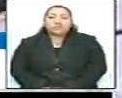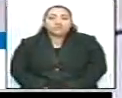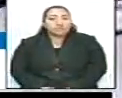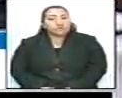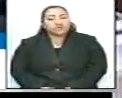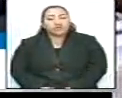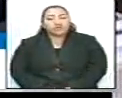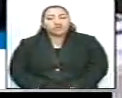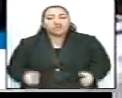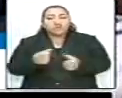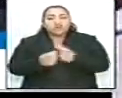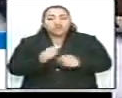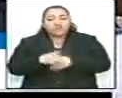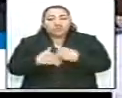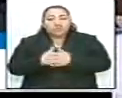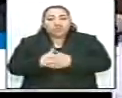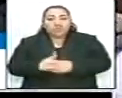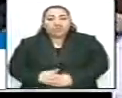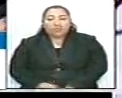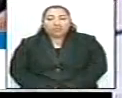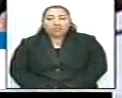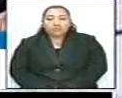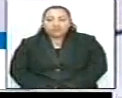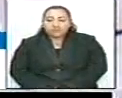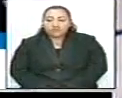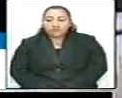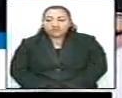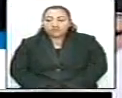colegas congresistas.